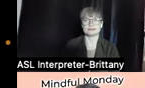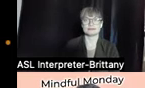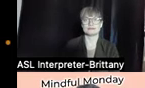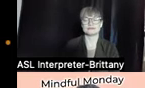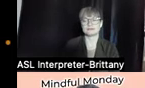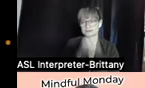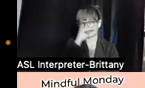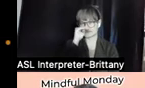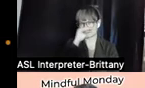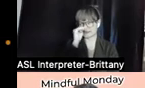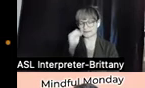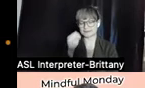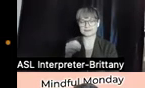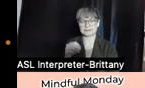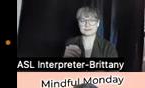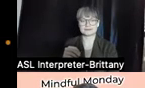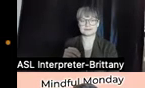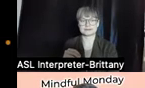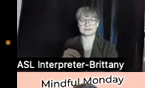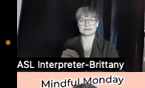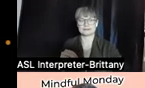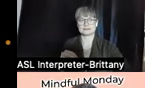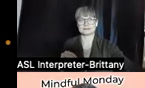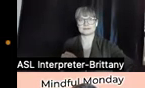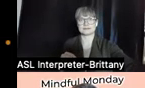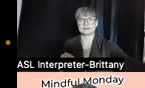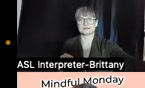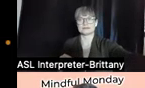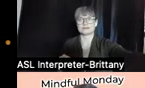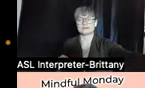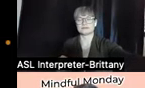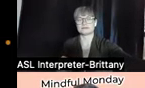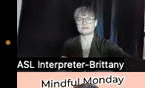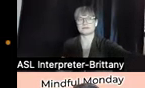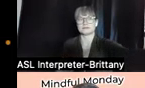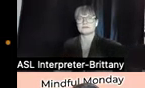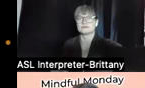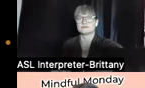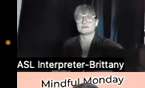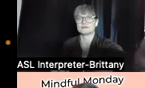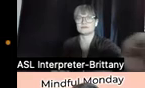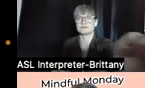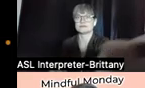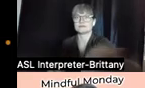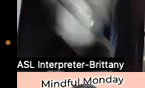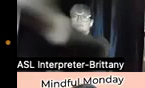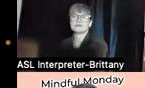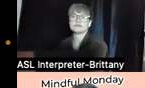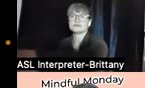Because we think it's really important. Y una diapositiva más. 20 more seconds. Put this one up on the